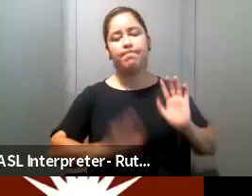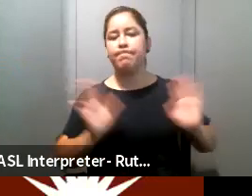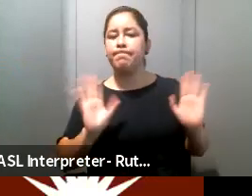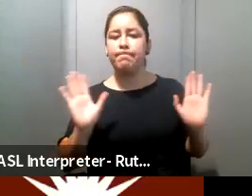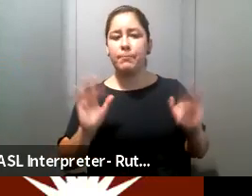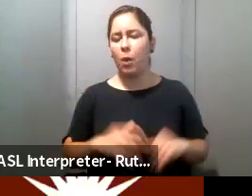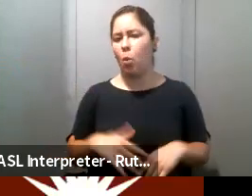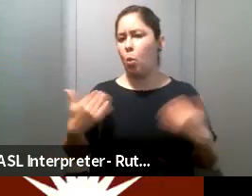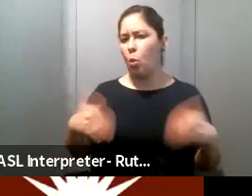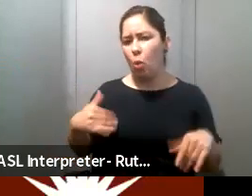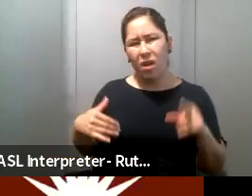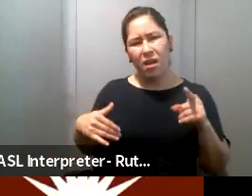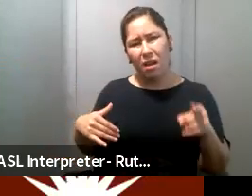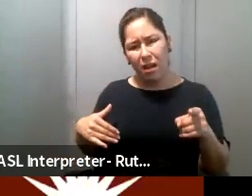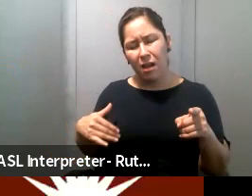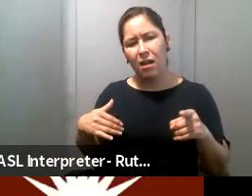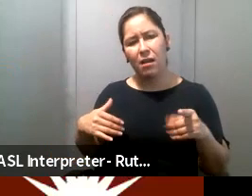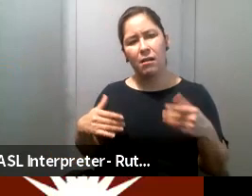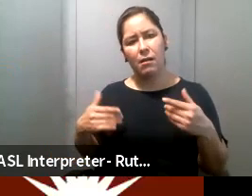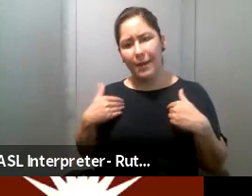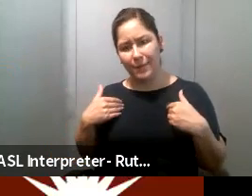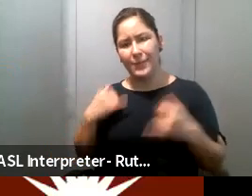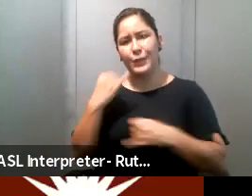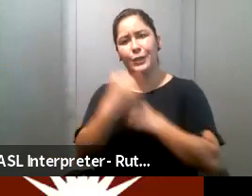de una persona pidiendo asilo en otro país.